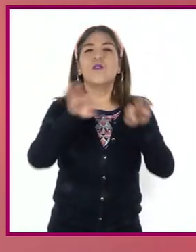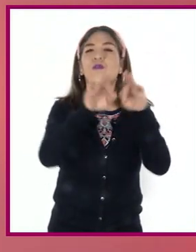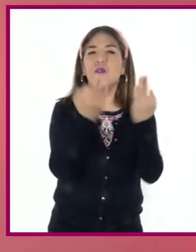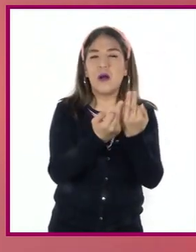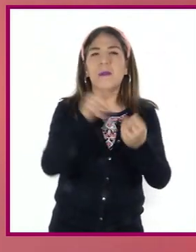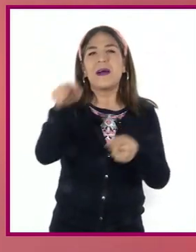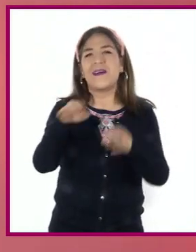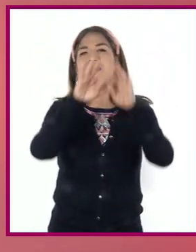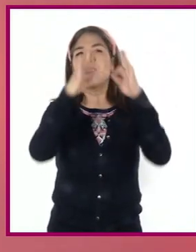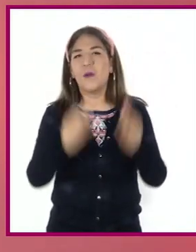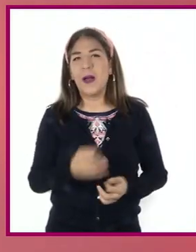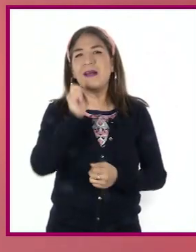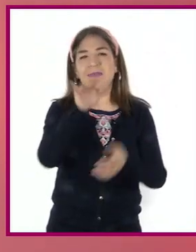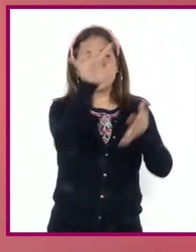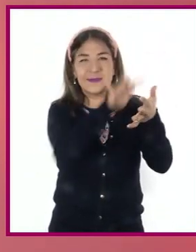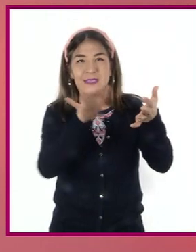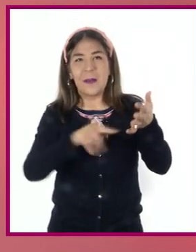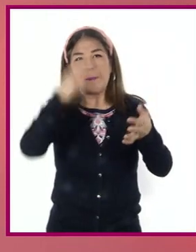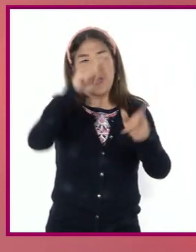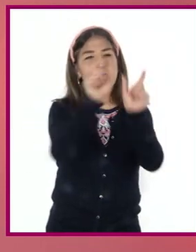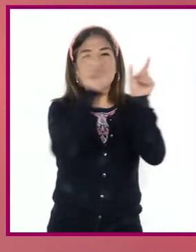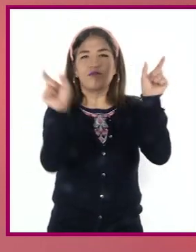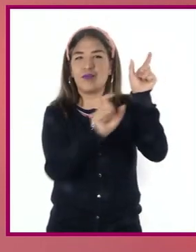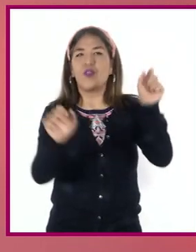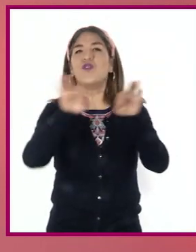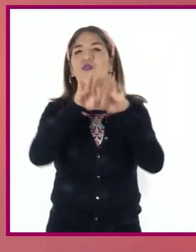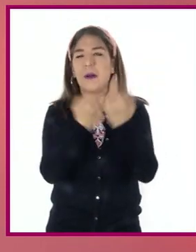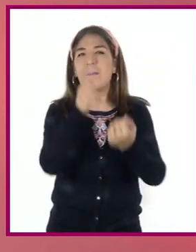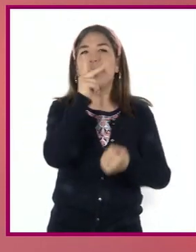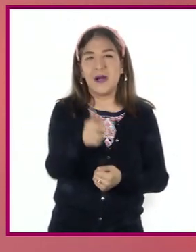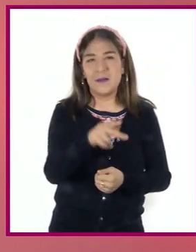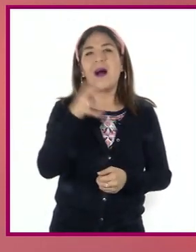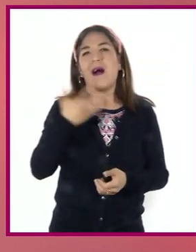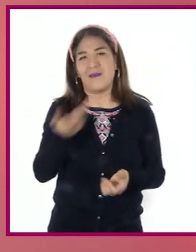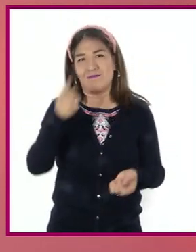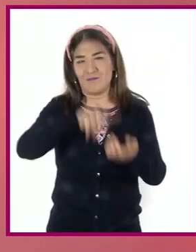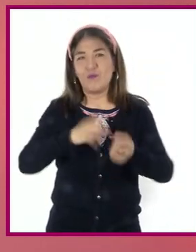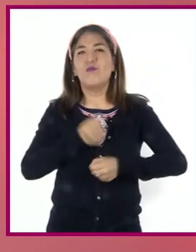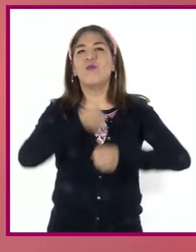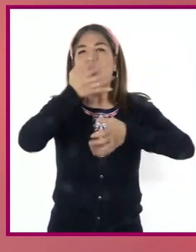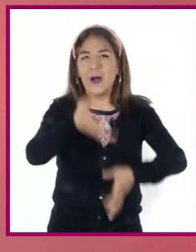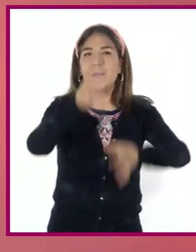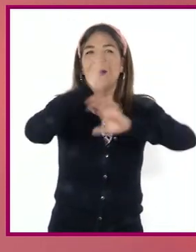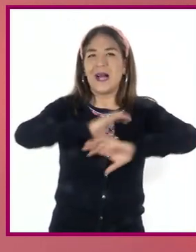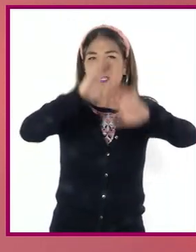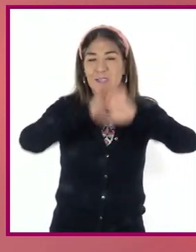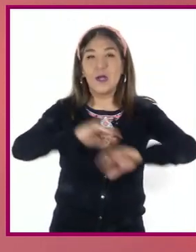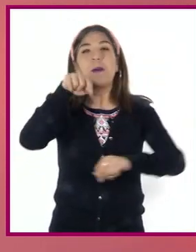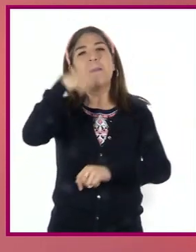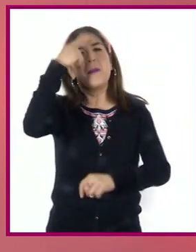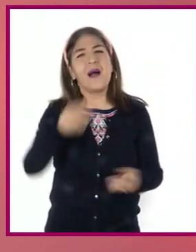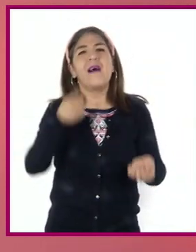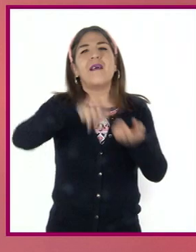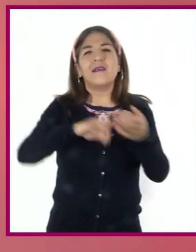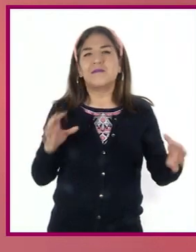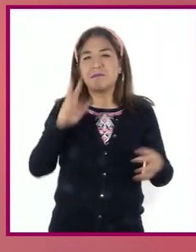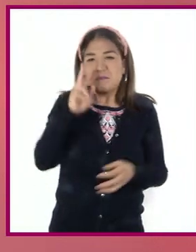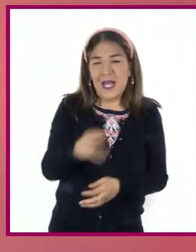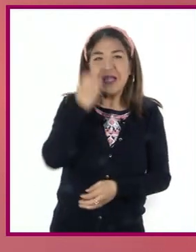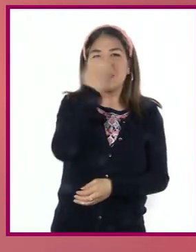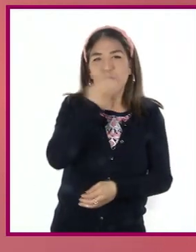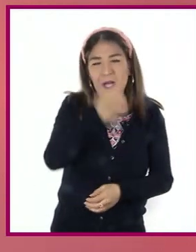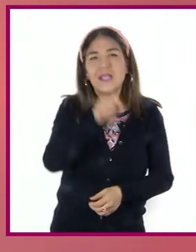blancas como las canas de mi madre. Son metáforas, pues es una analogía o semejanza entre dos